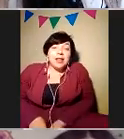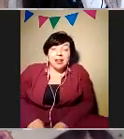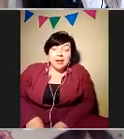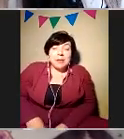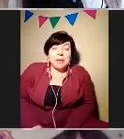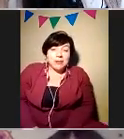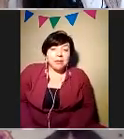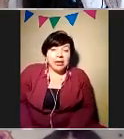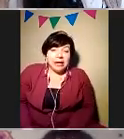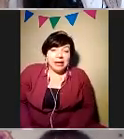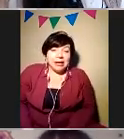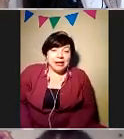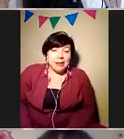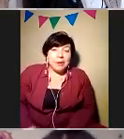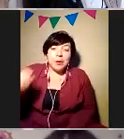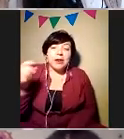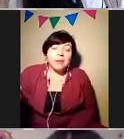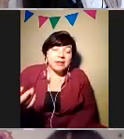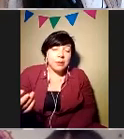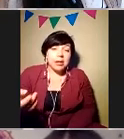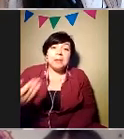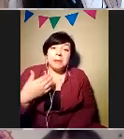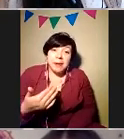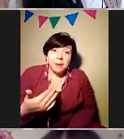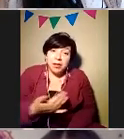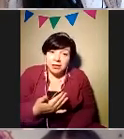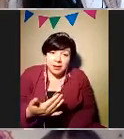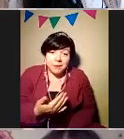A mí me pasa lo mismo, ¿sí? y me ocurre algo parecido porque mi mamá